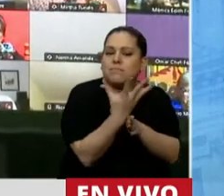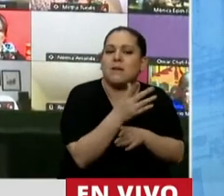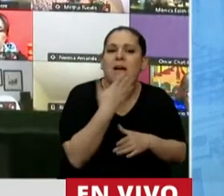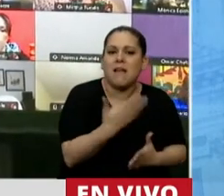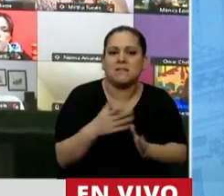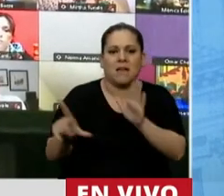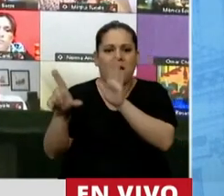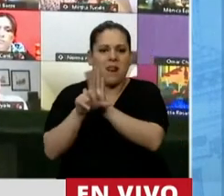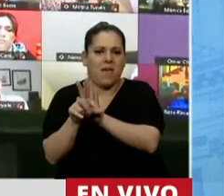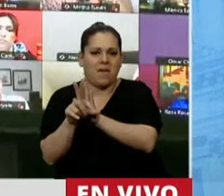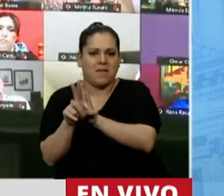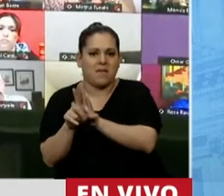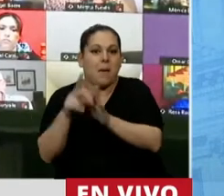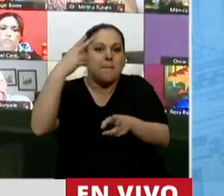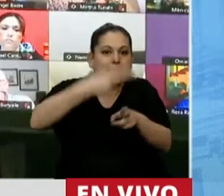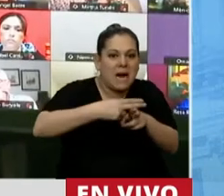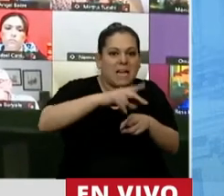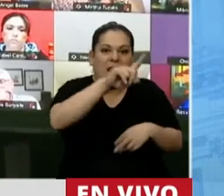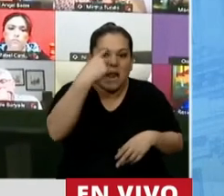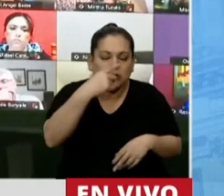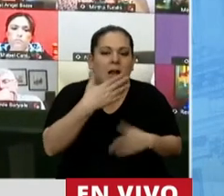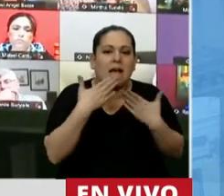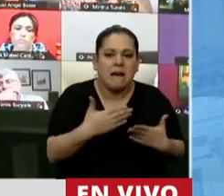parques nacionales los crea este Congreso. No puede